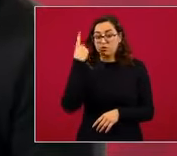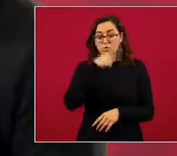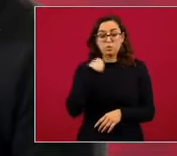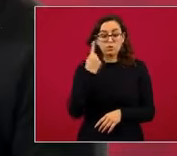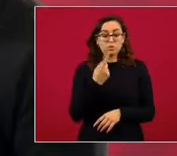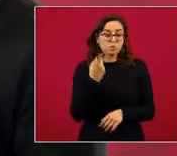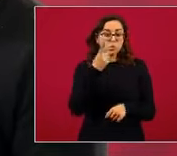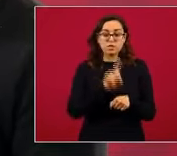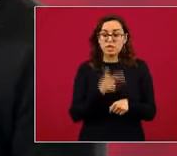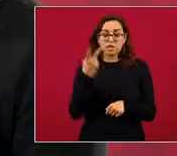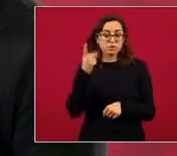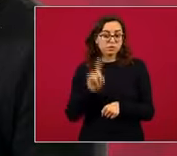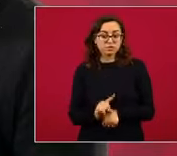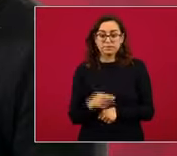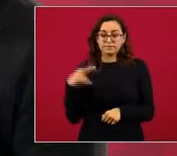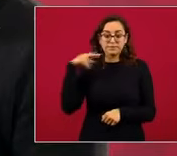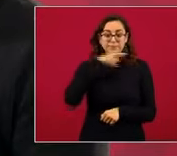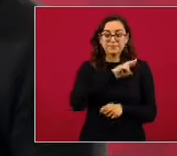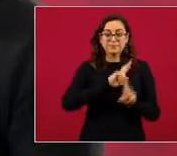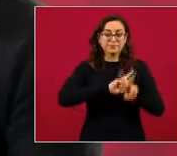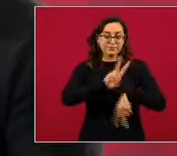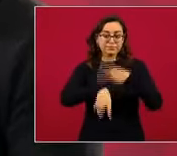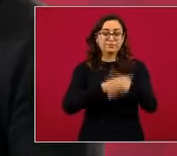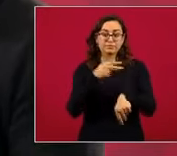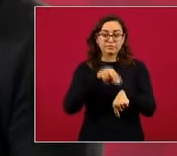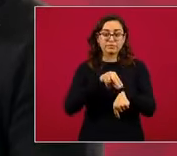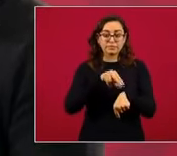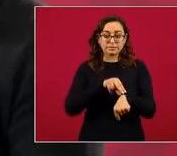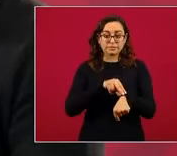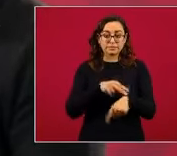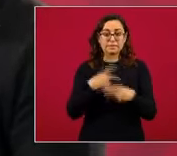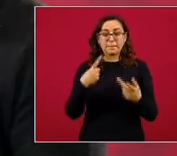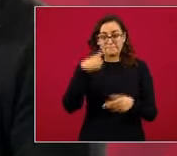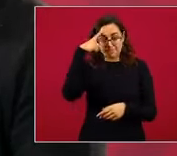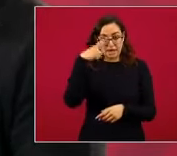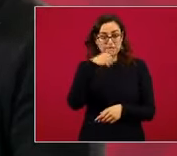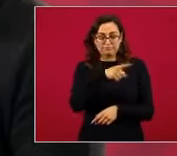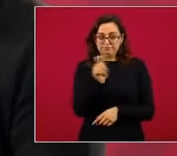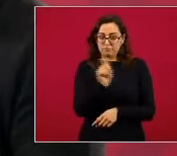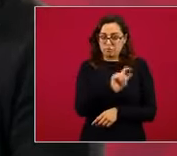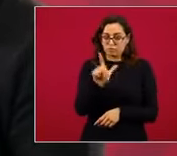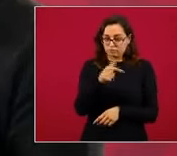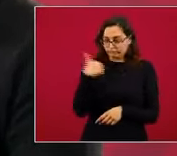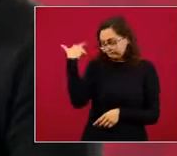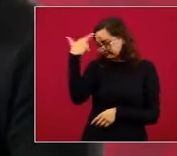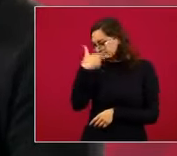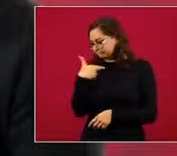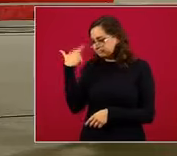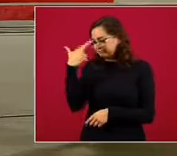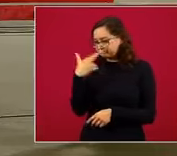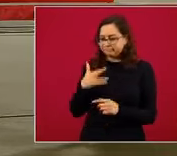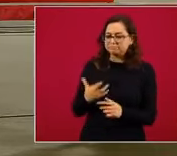primeros 2 días de que iniciaron estos síntomas, para que sea un profesional de la salud en el que implemente un